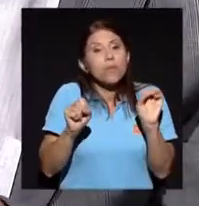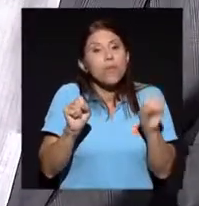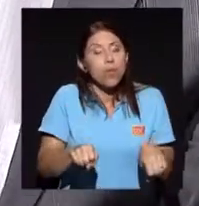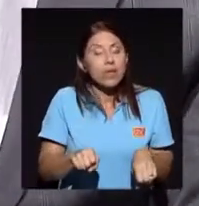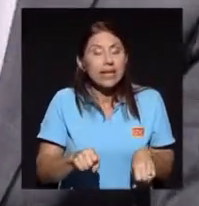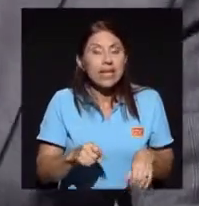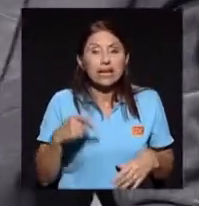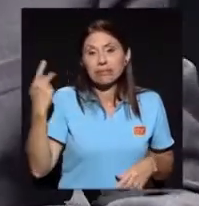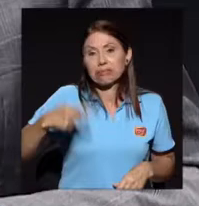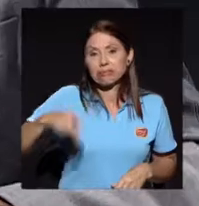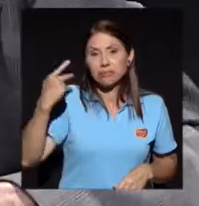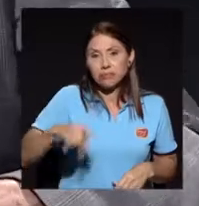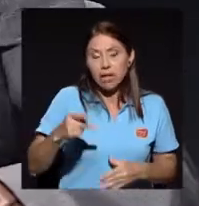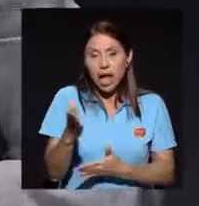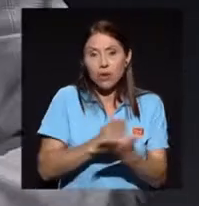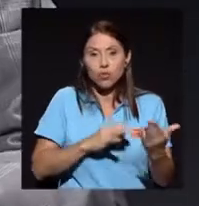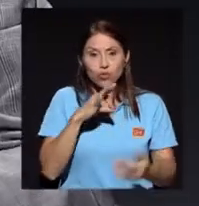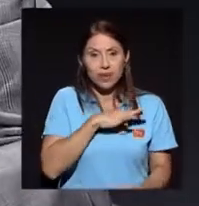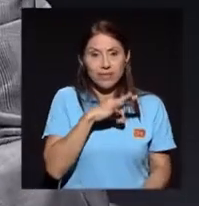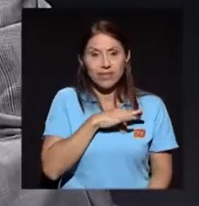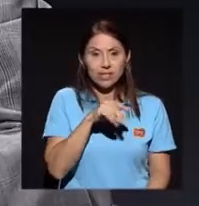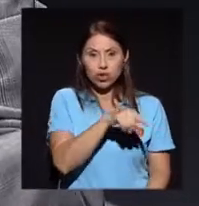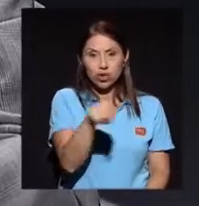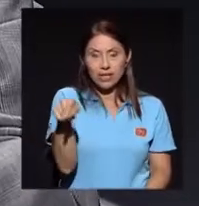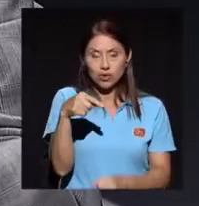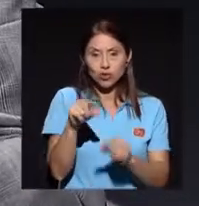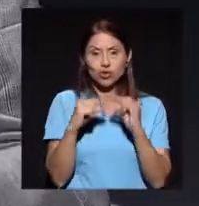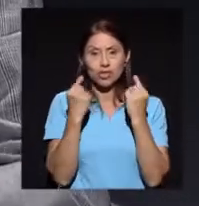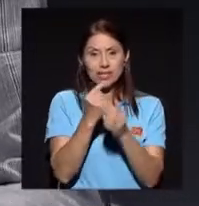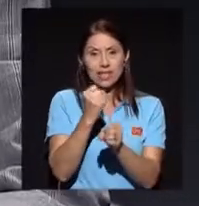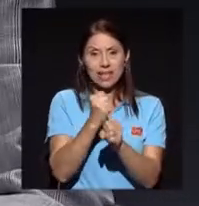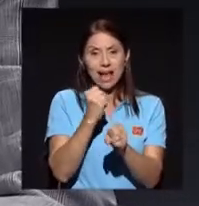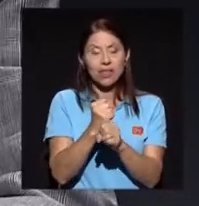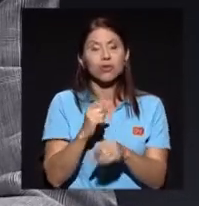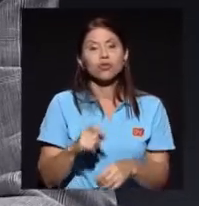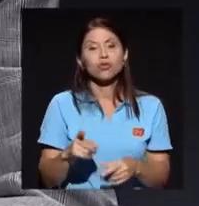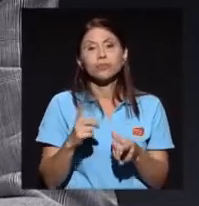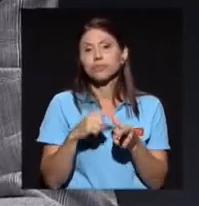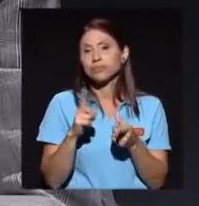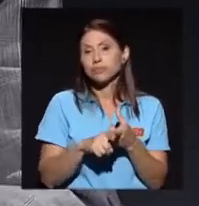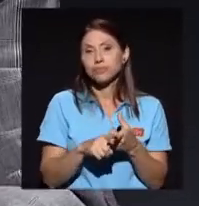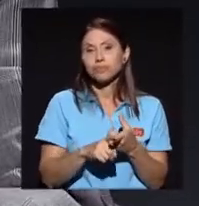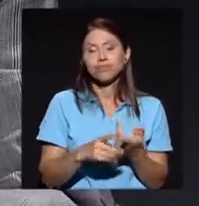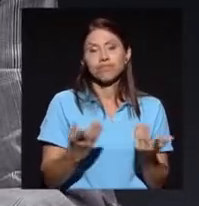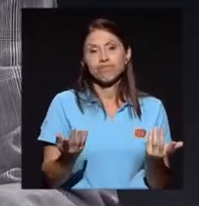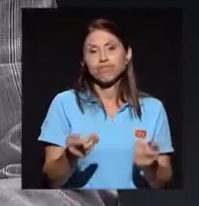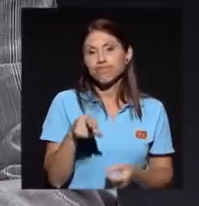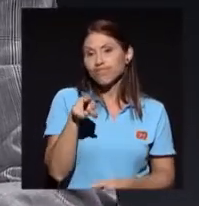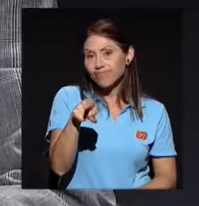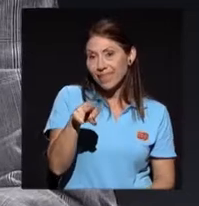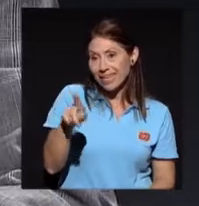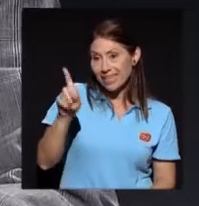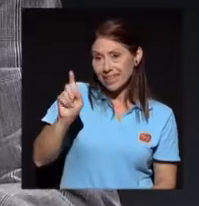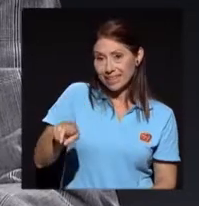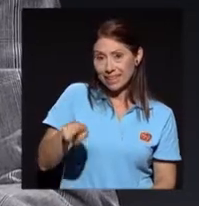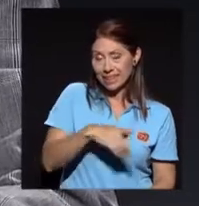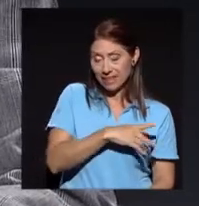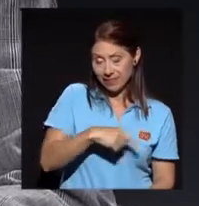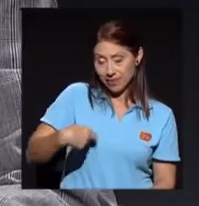de los beneficios de esos sindicatos entonces ahí él va a tener que echar un pulso